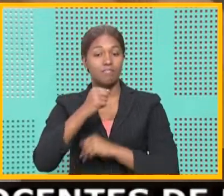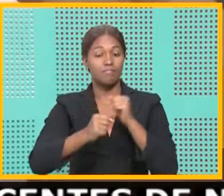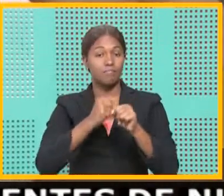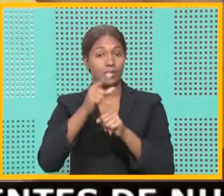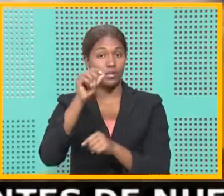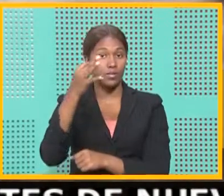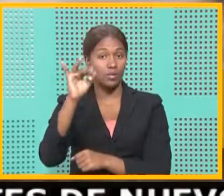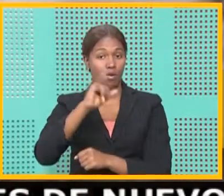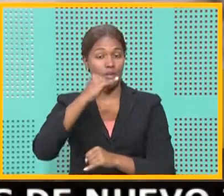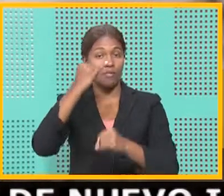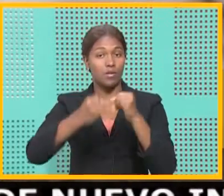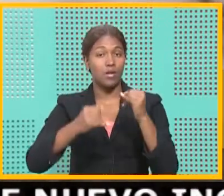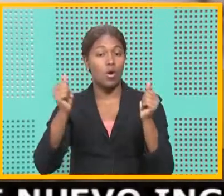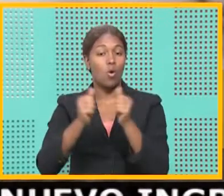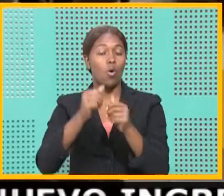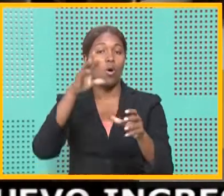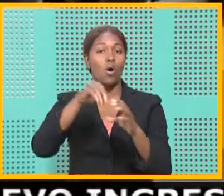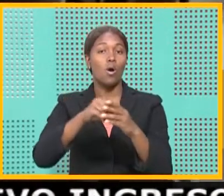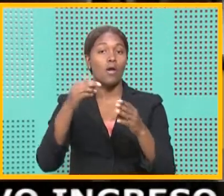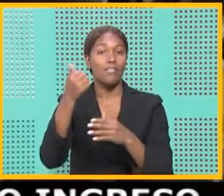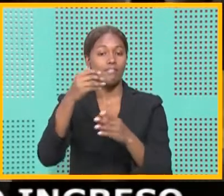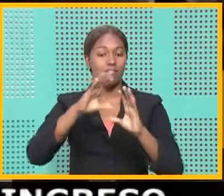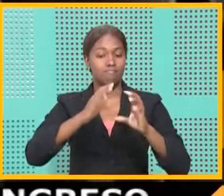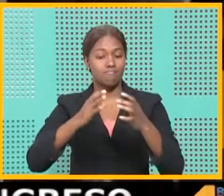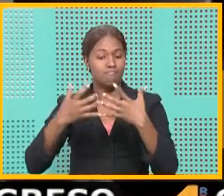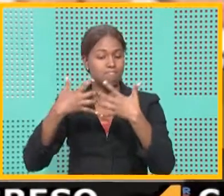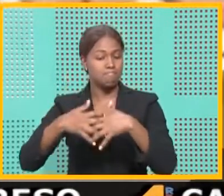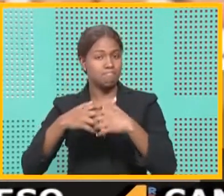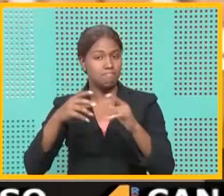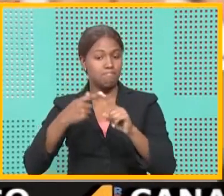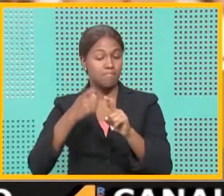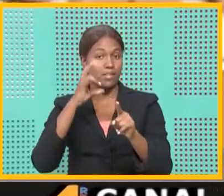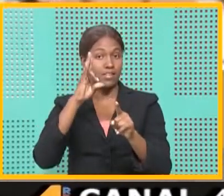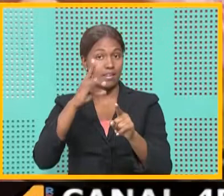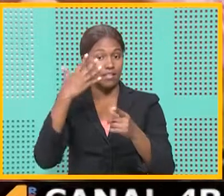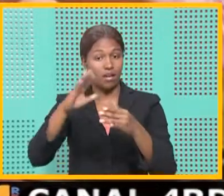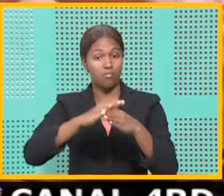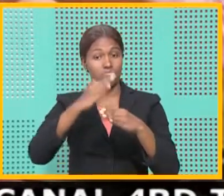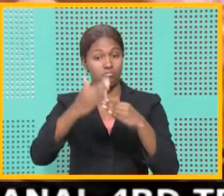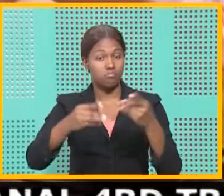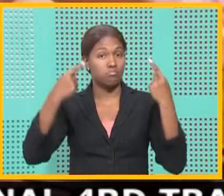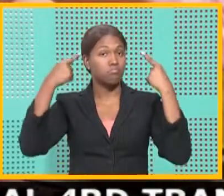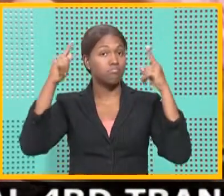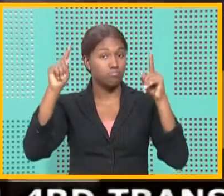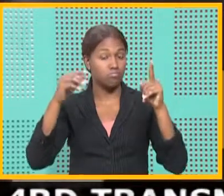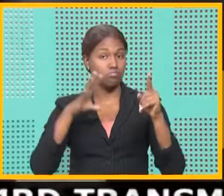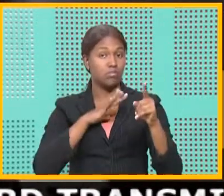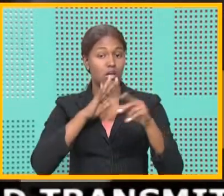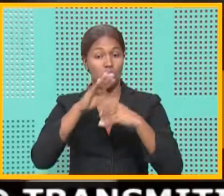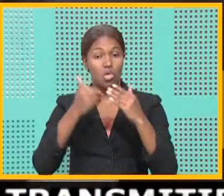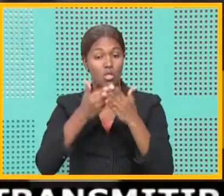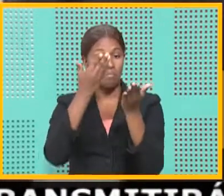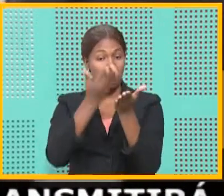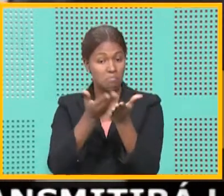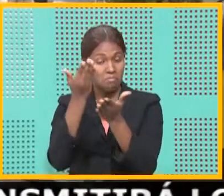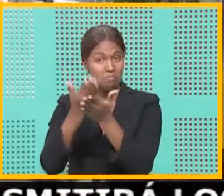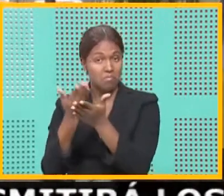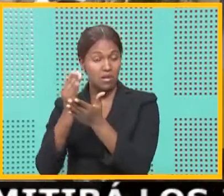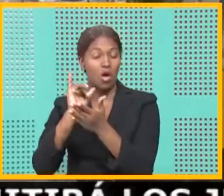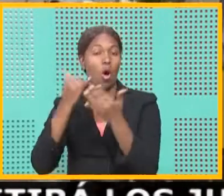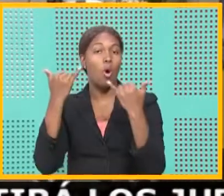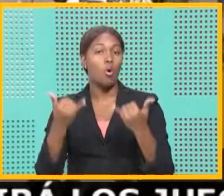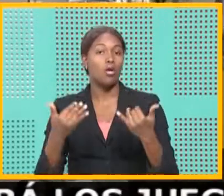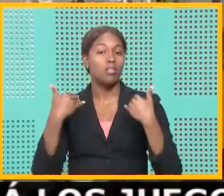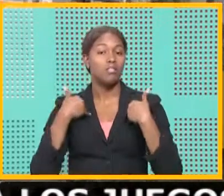y finalizó con la participación de 10 empresas, de las cuales 7 concluyeron exitosamente todas las pruebas y hoy en día